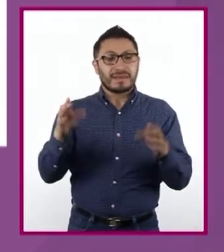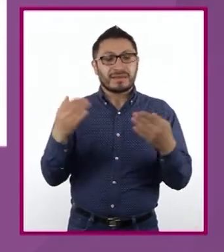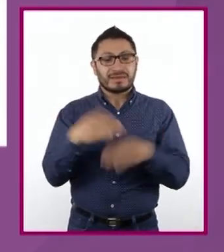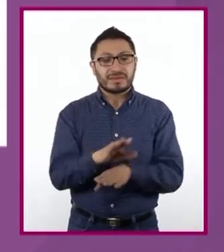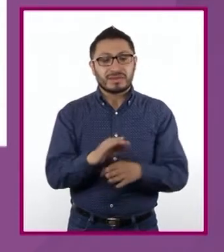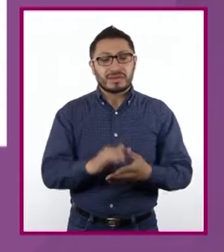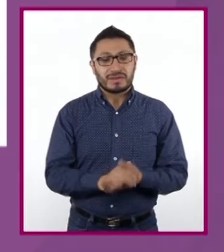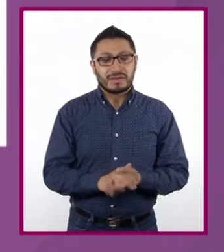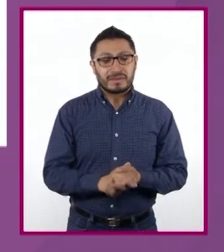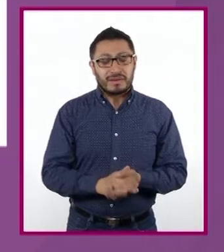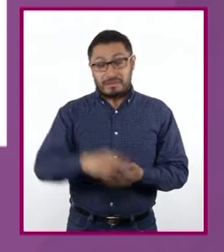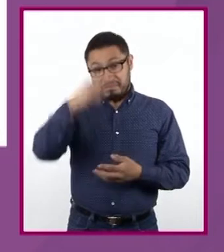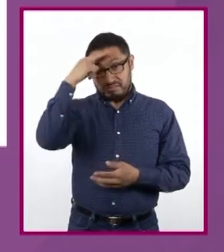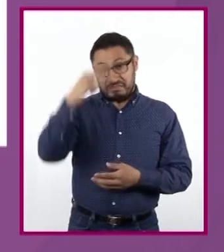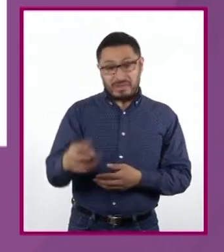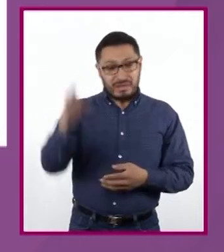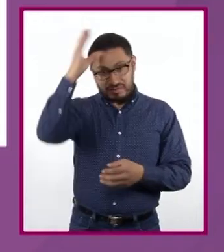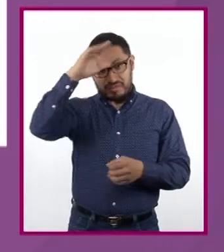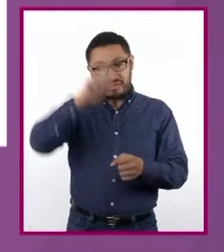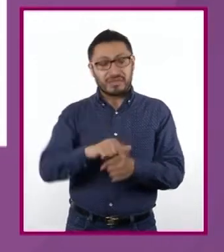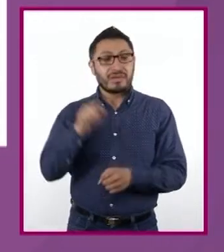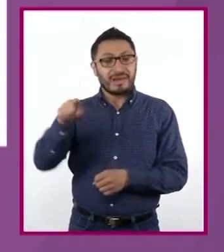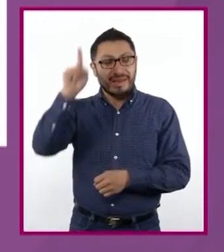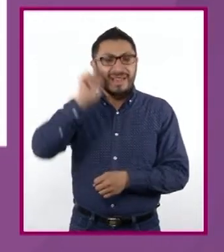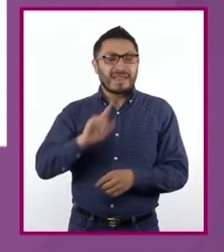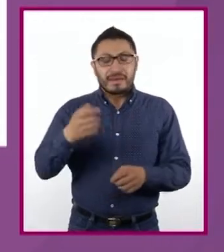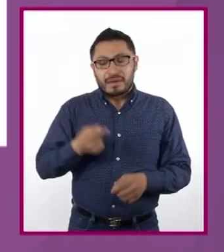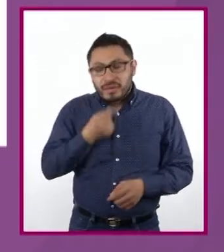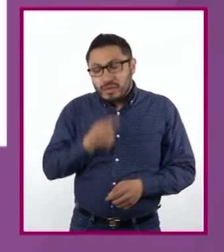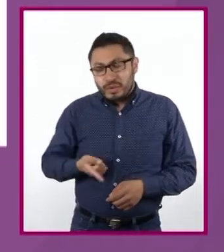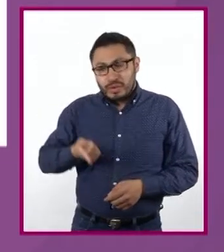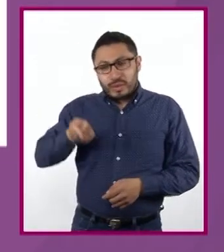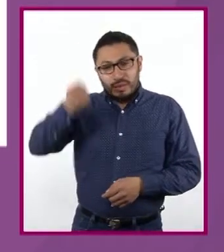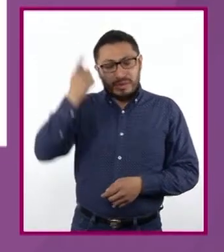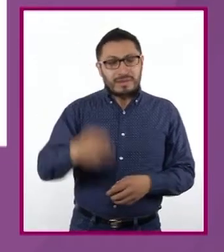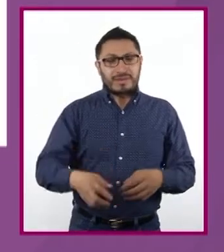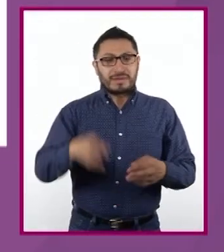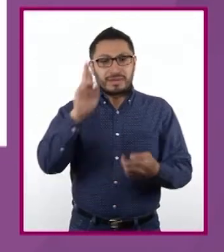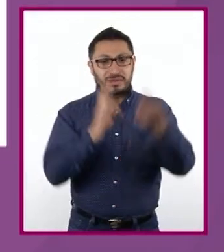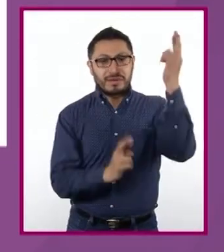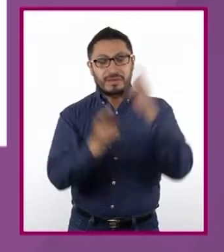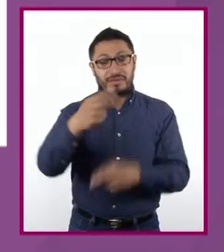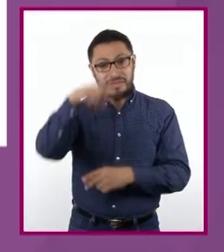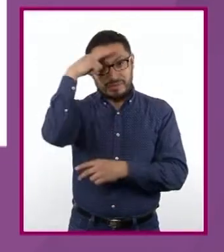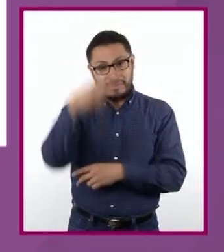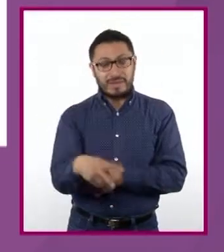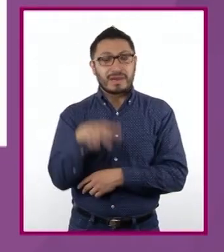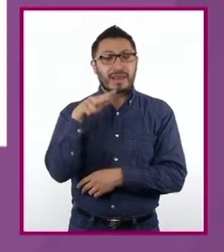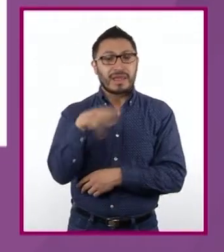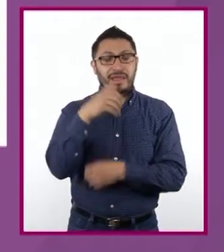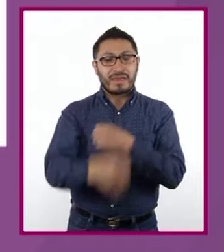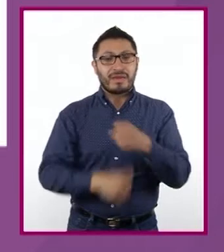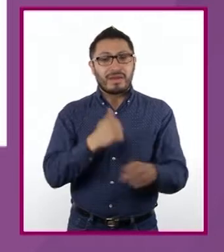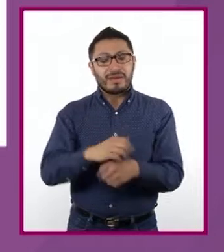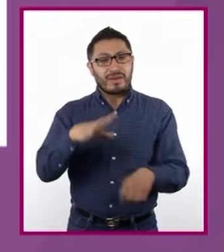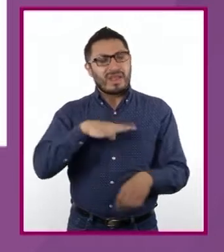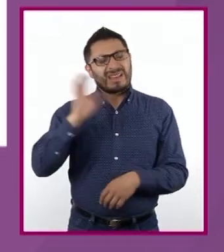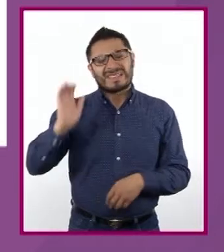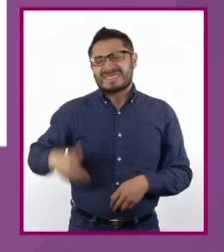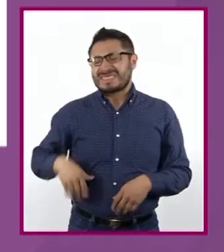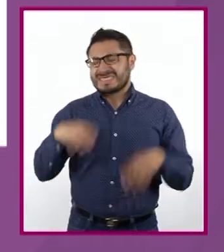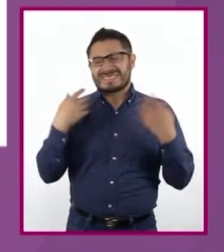México. Frida Kahlo creció durante la Revolución Mexicana y a los 18 años tuvo un terrible